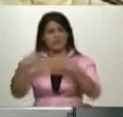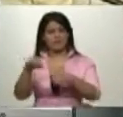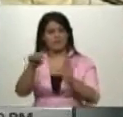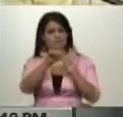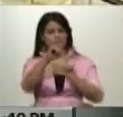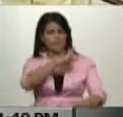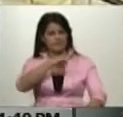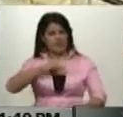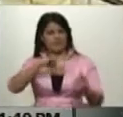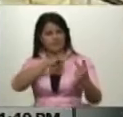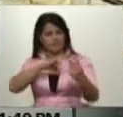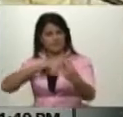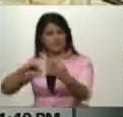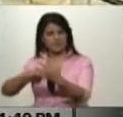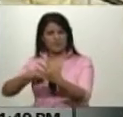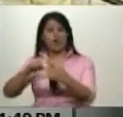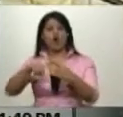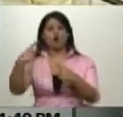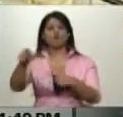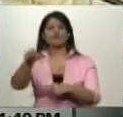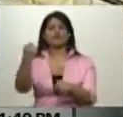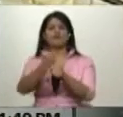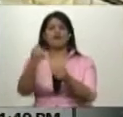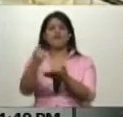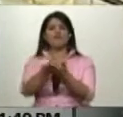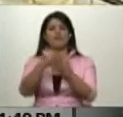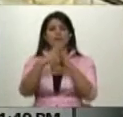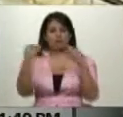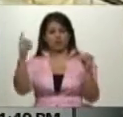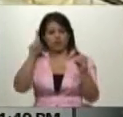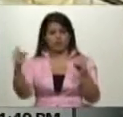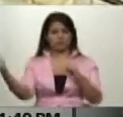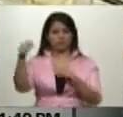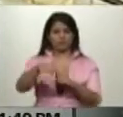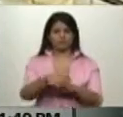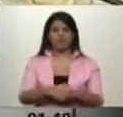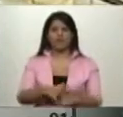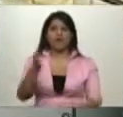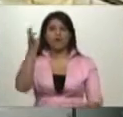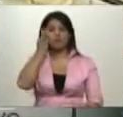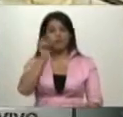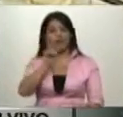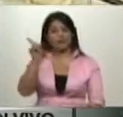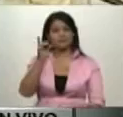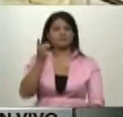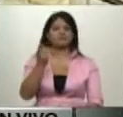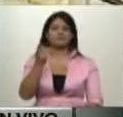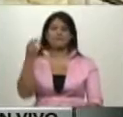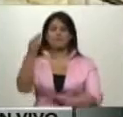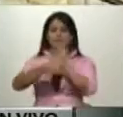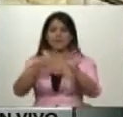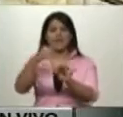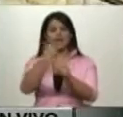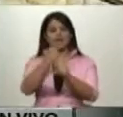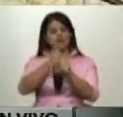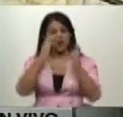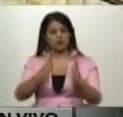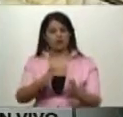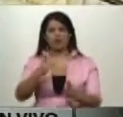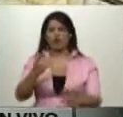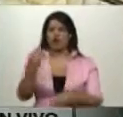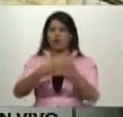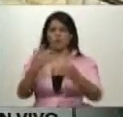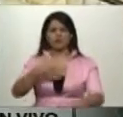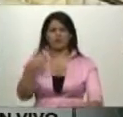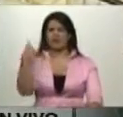los compañeros también de Farmatodo, aquí presentes. Y yo quisiera, Carla, bueno, que tú le digas al país qué sienten las trabajadoras en primer lugar. Todos